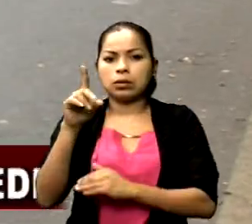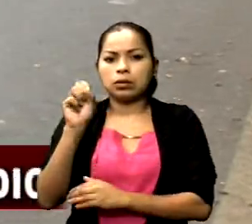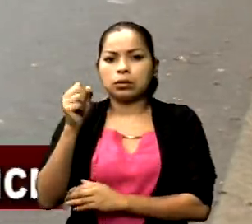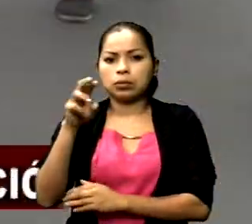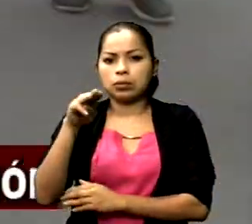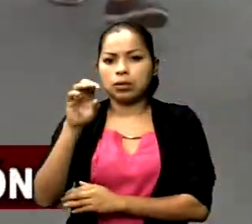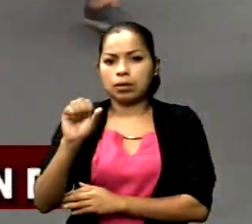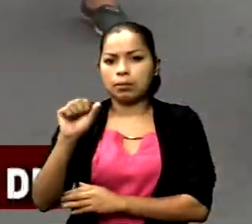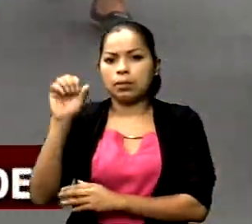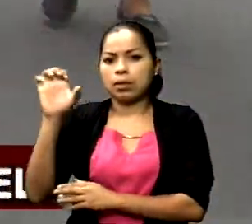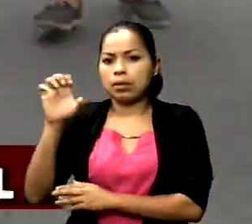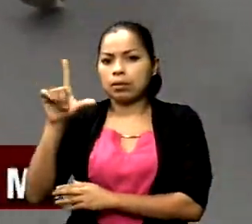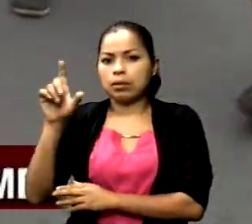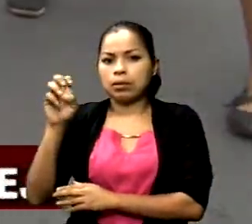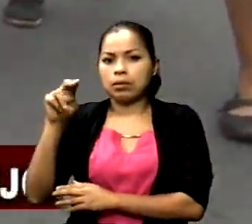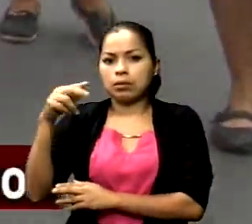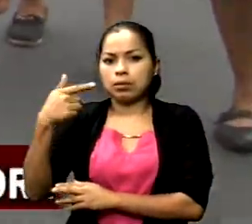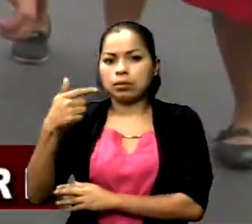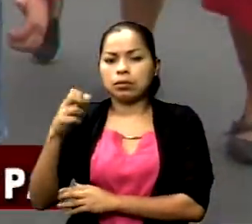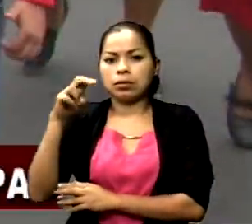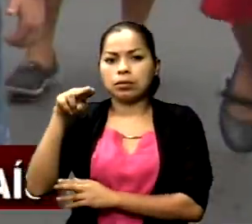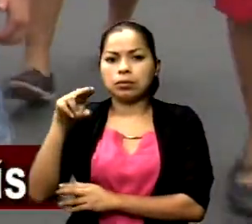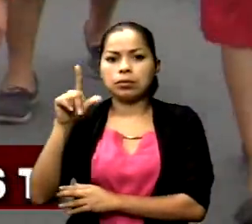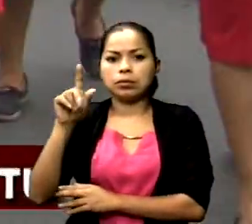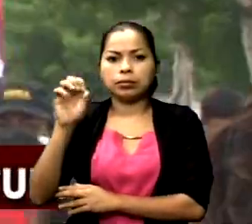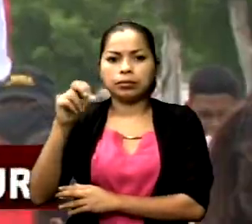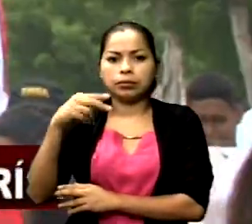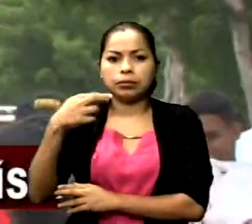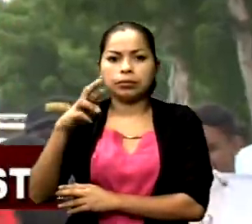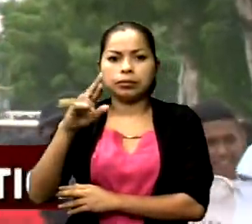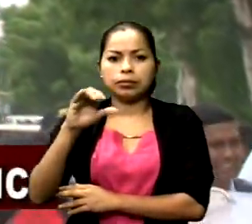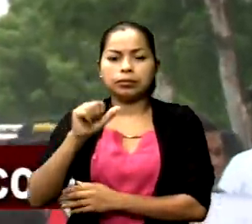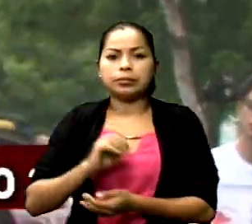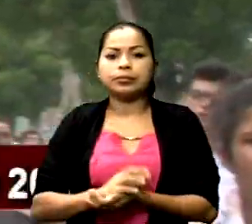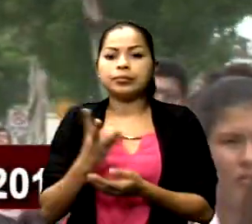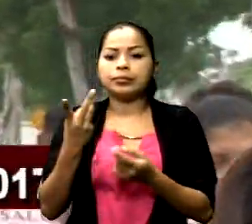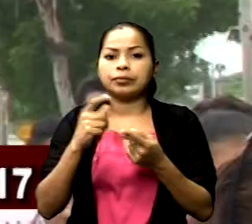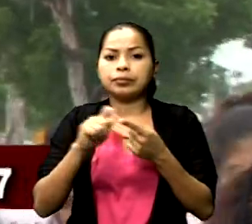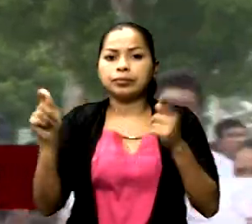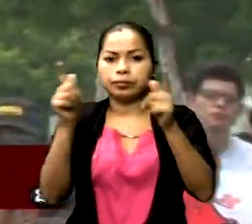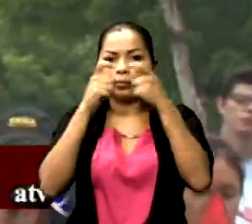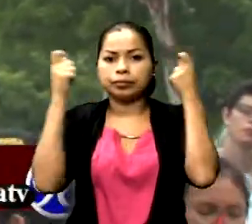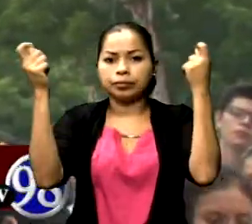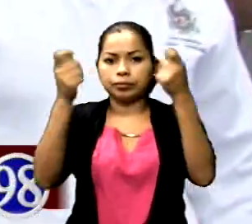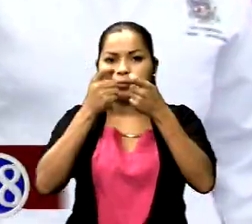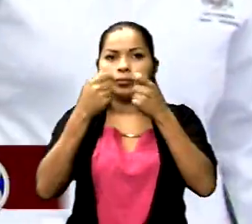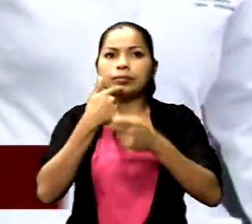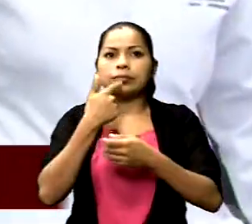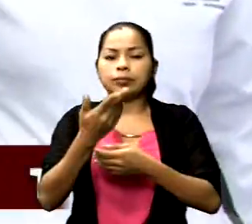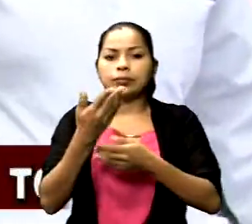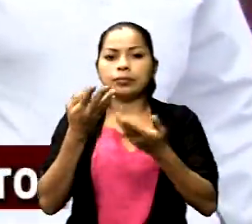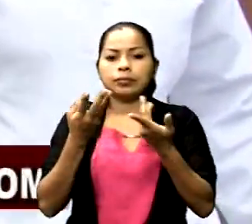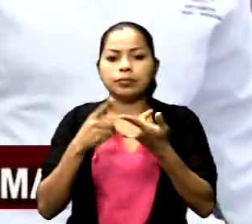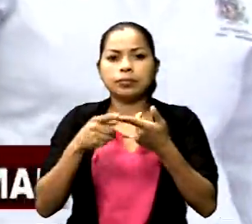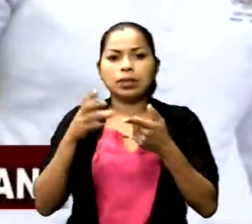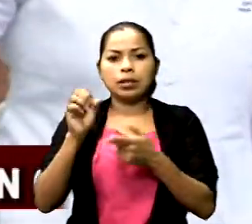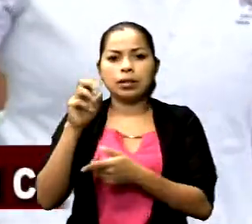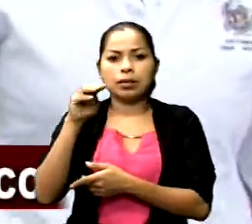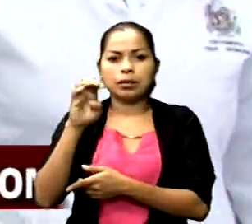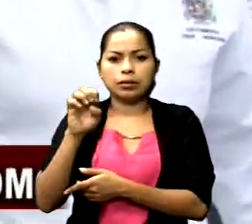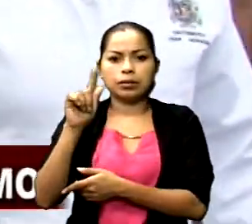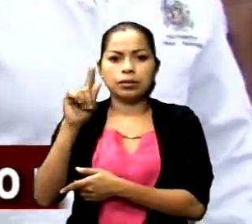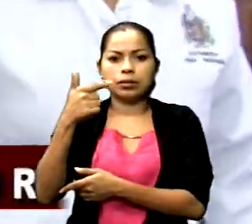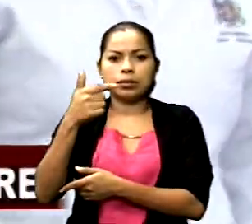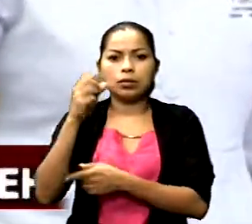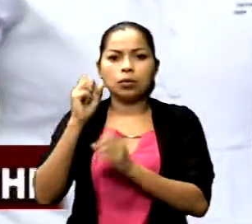Edgar Lam, Altagracia y Sócrates Flores. La fecha se conmemora también por el nacimiento de Karl Leinster,